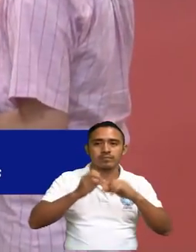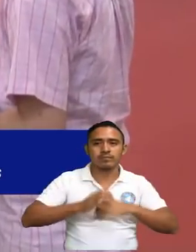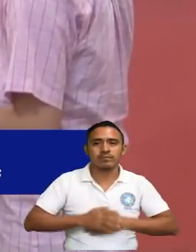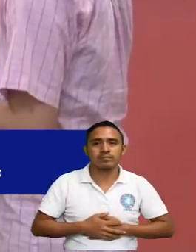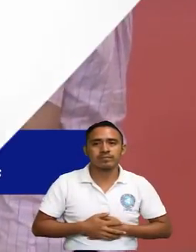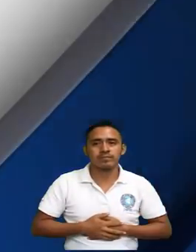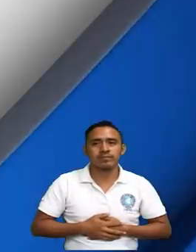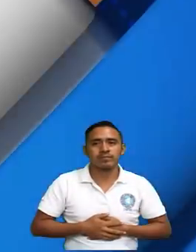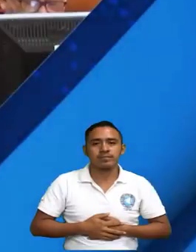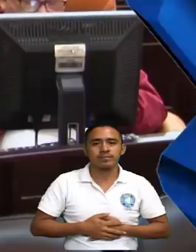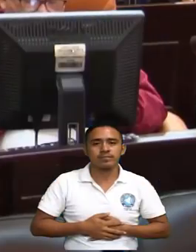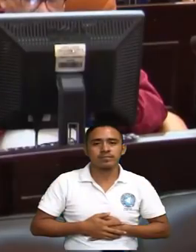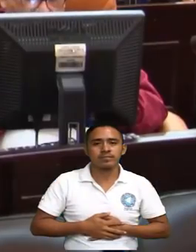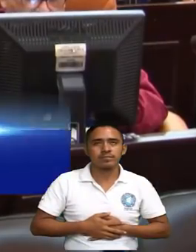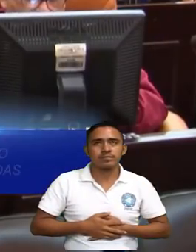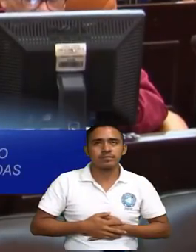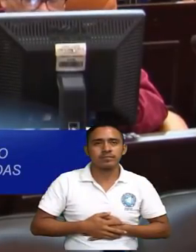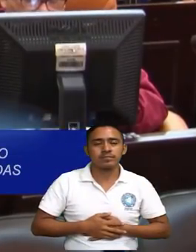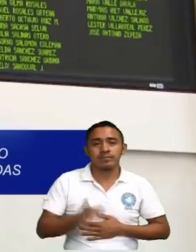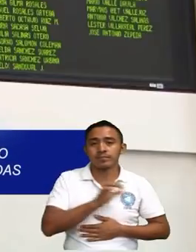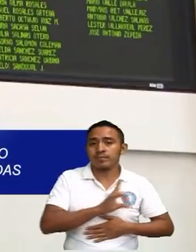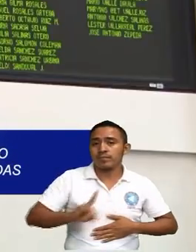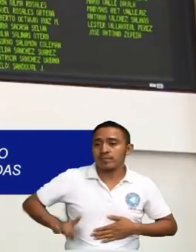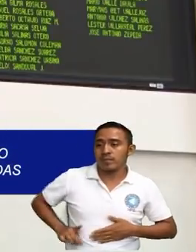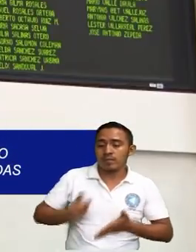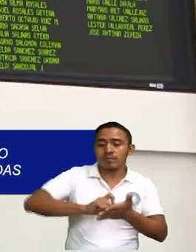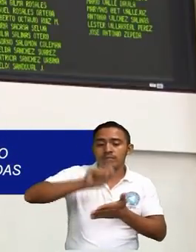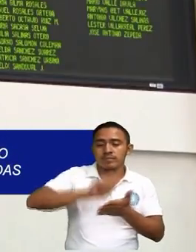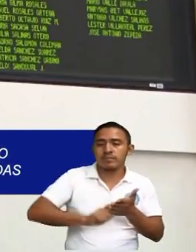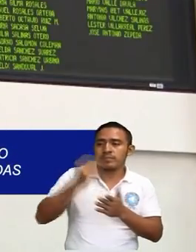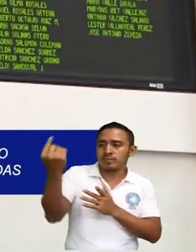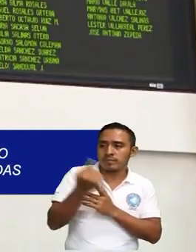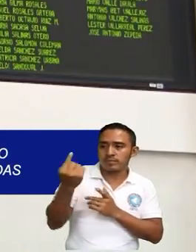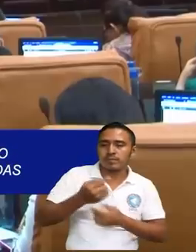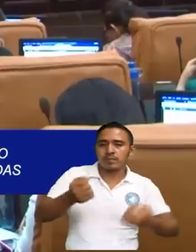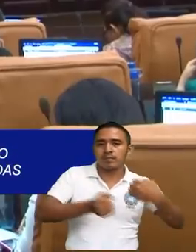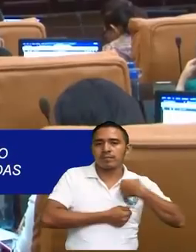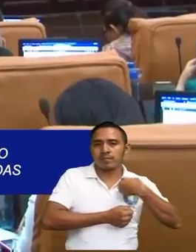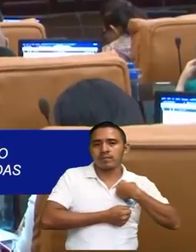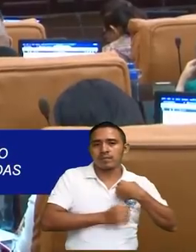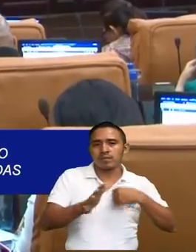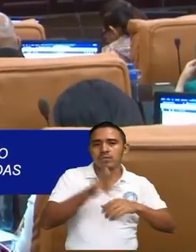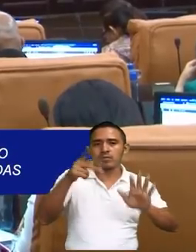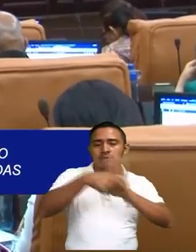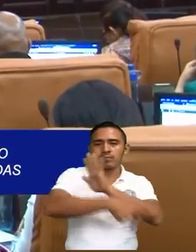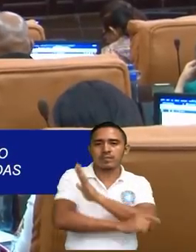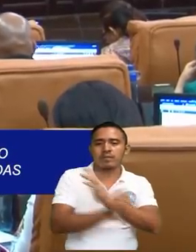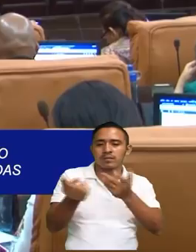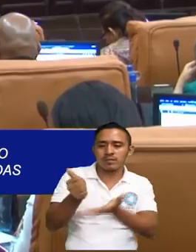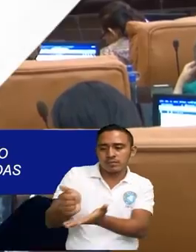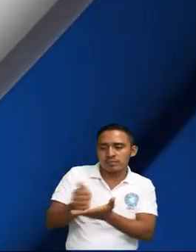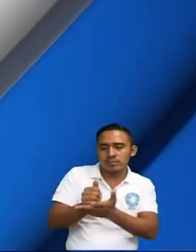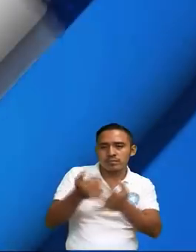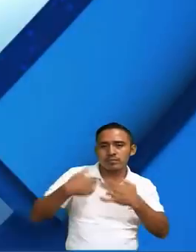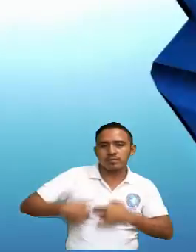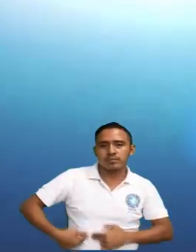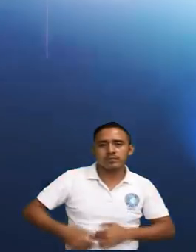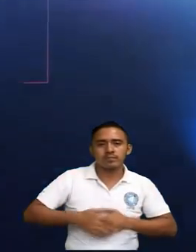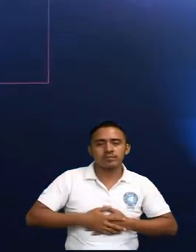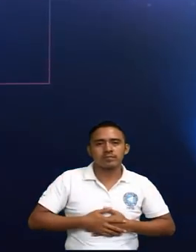Caribe. Diputados aprueban ingreso de tropas extranjeras con fines humanitarios.